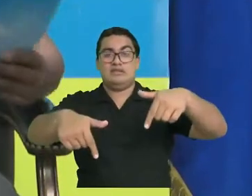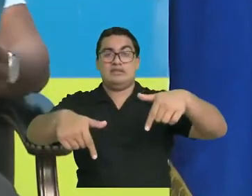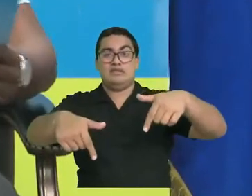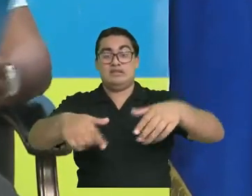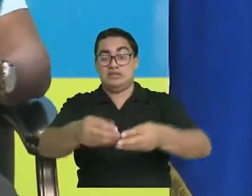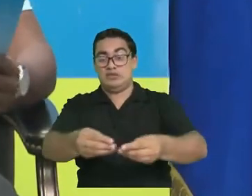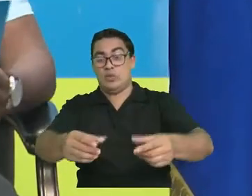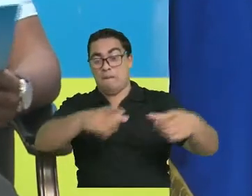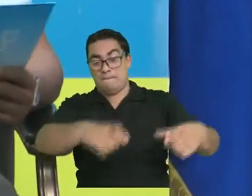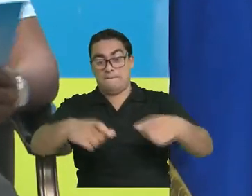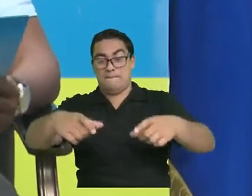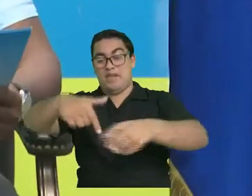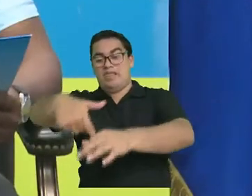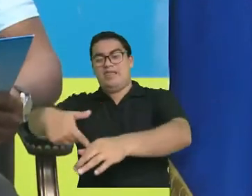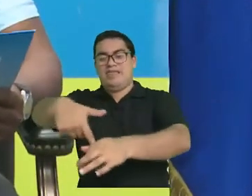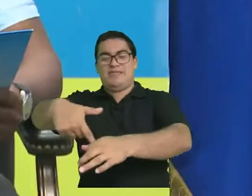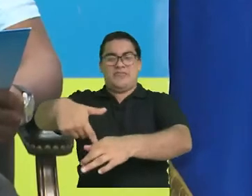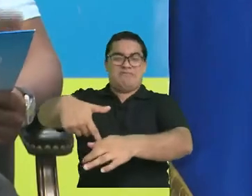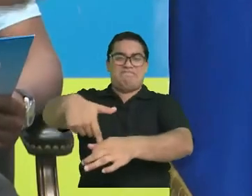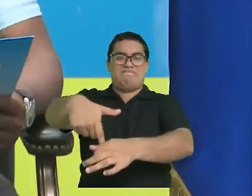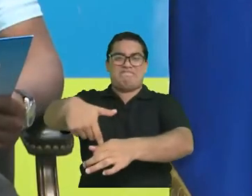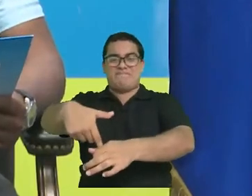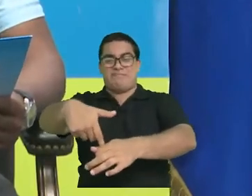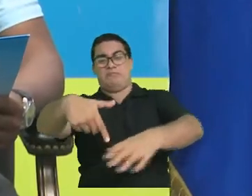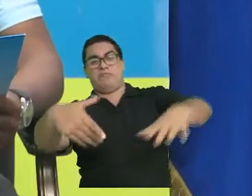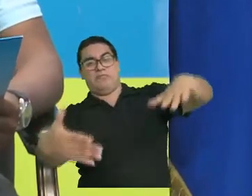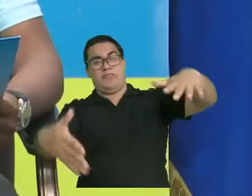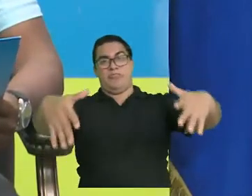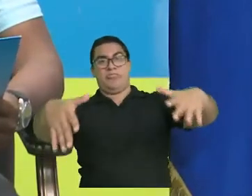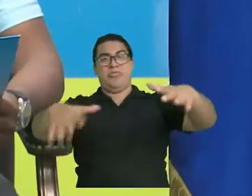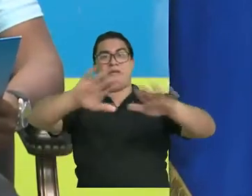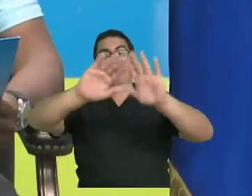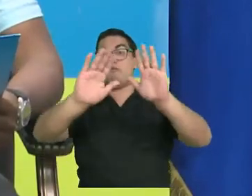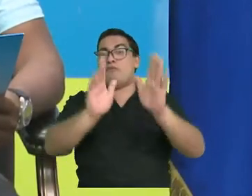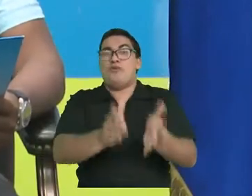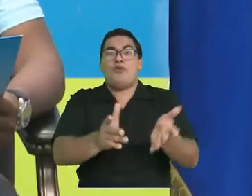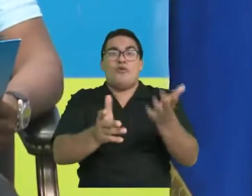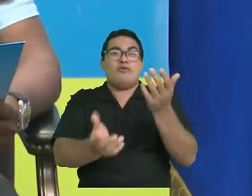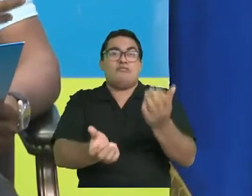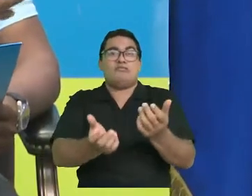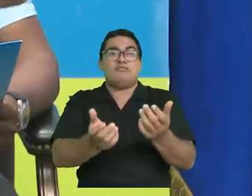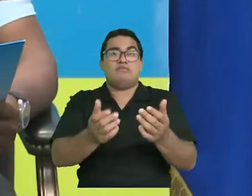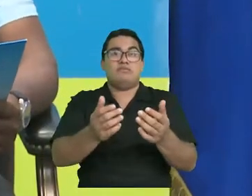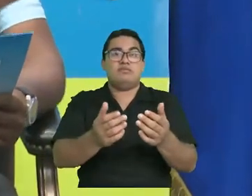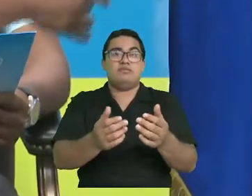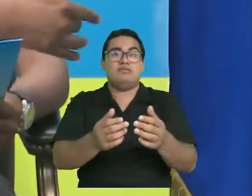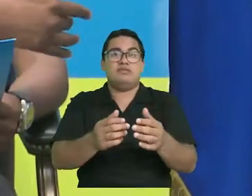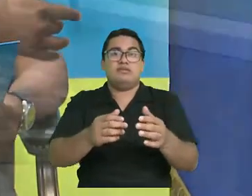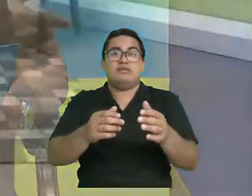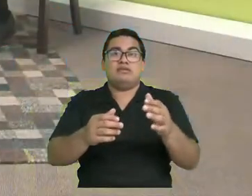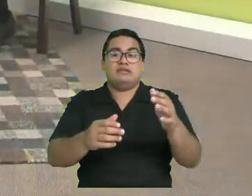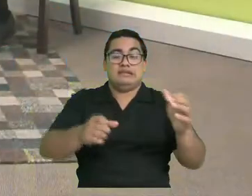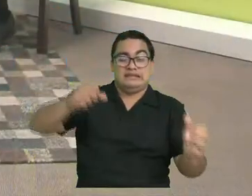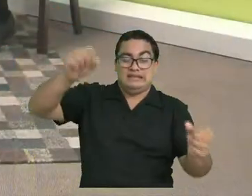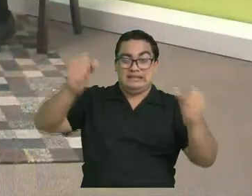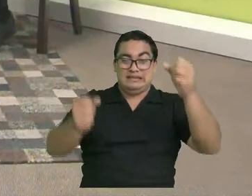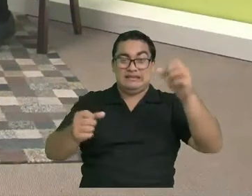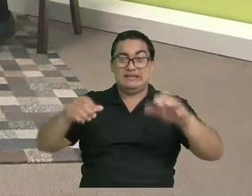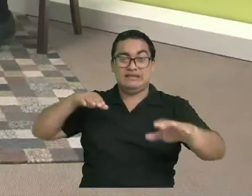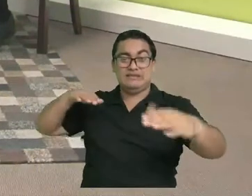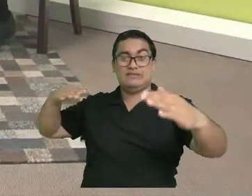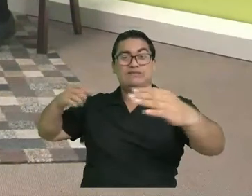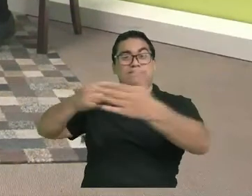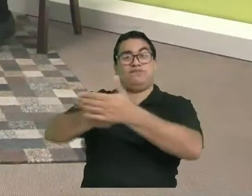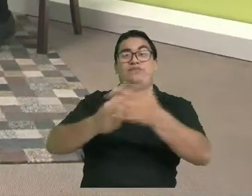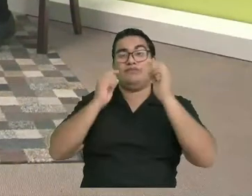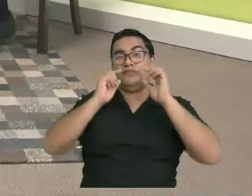pegado entre los adoquines. Y ha provocado a veces a que la mujer se regrese en medio tráfico. Así es. Puede provocarle